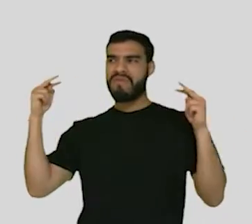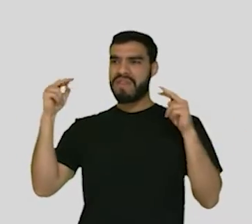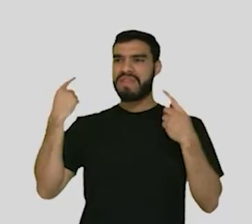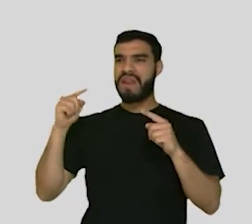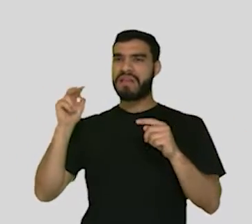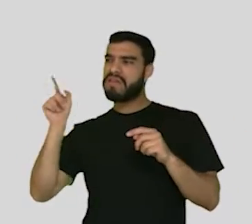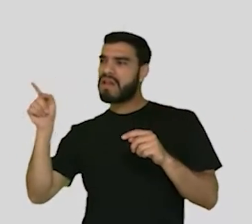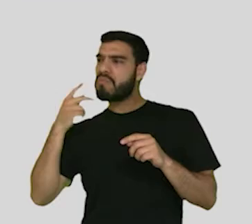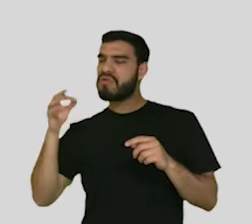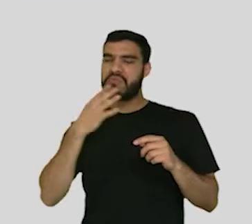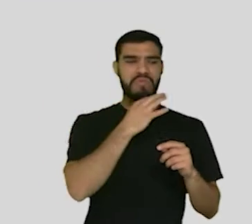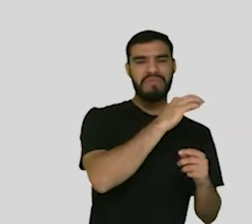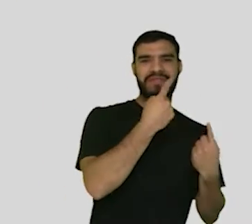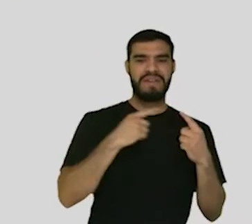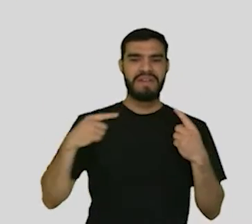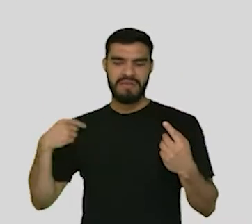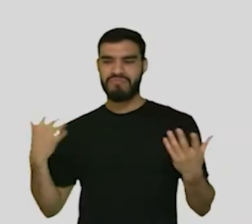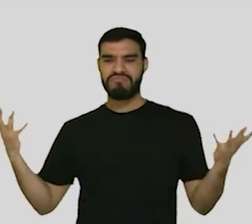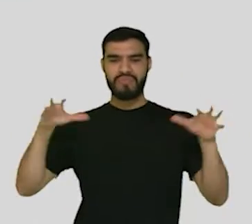oye dividiva